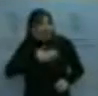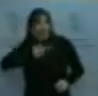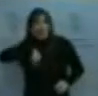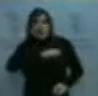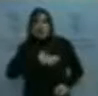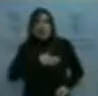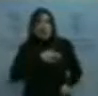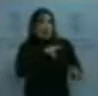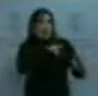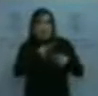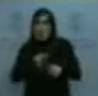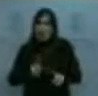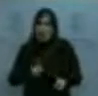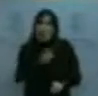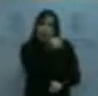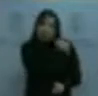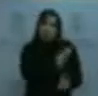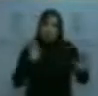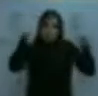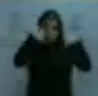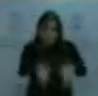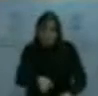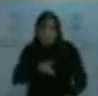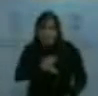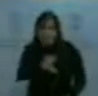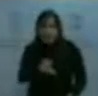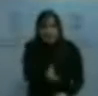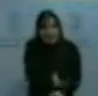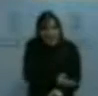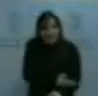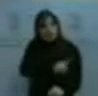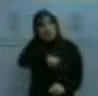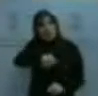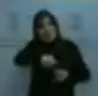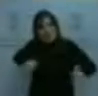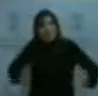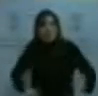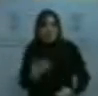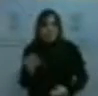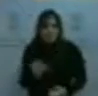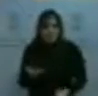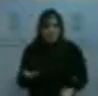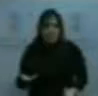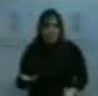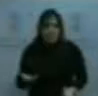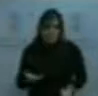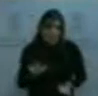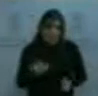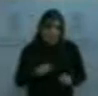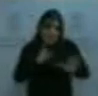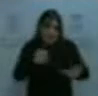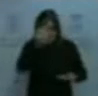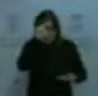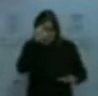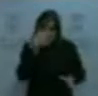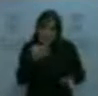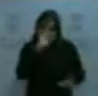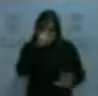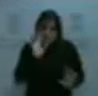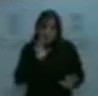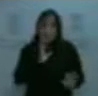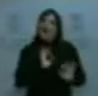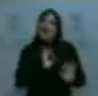país previamente y por eso hubo que adoptar esas medidas. Está bien que lo mentalicen un poco, porque eso fue así. Y entrando ya en la materia que nos